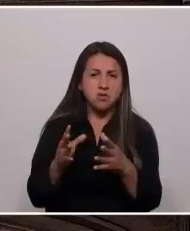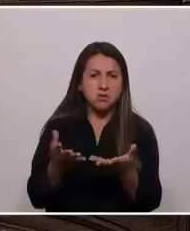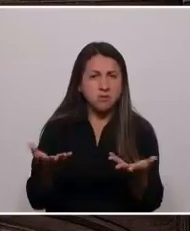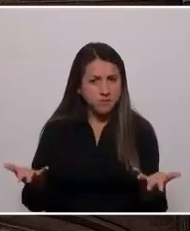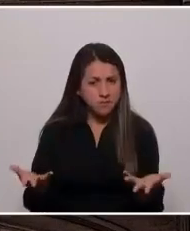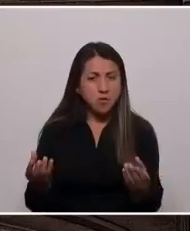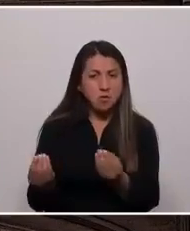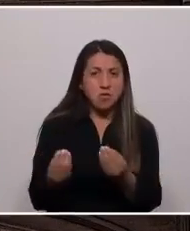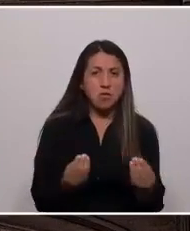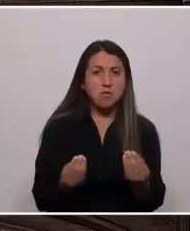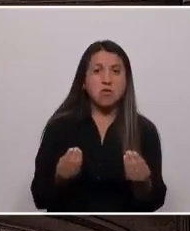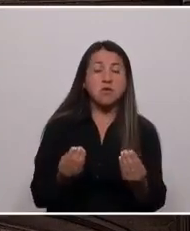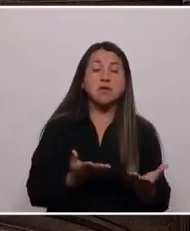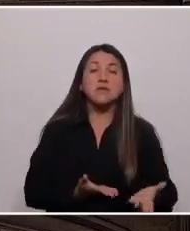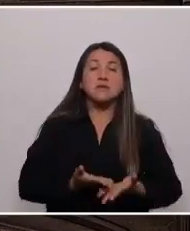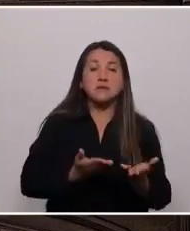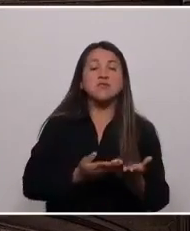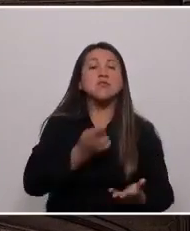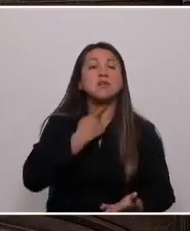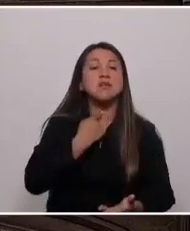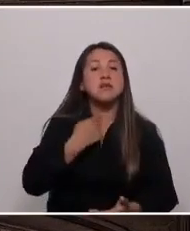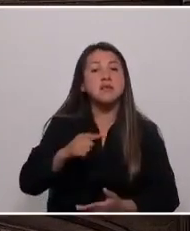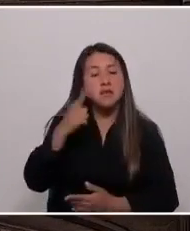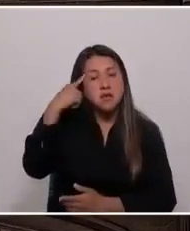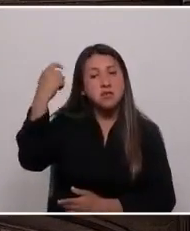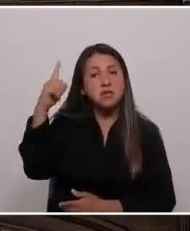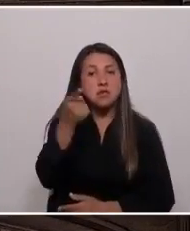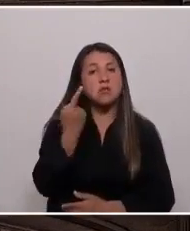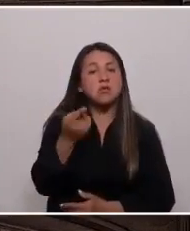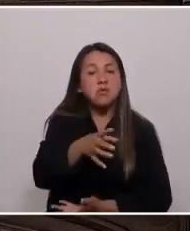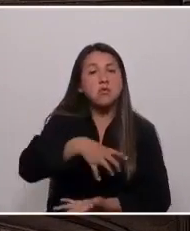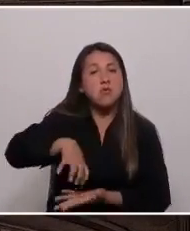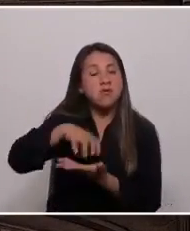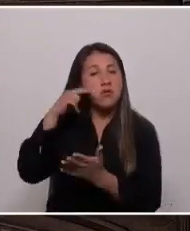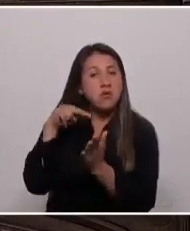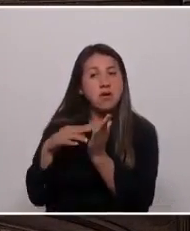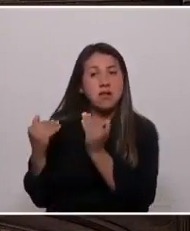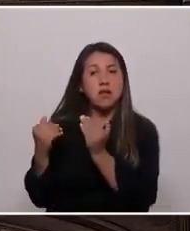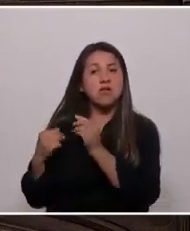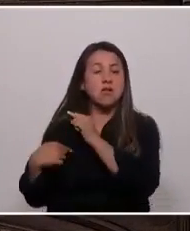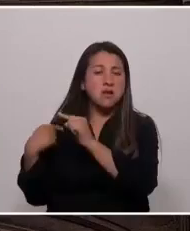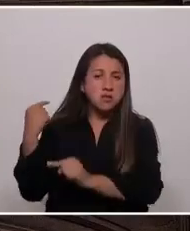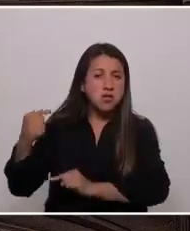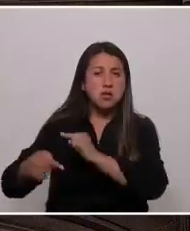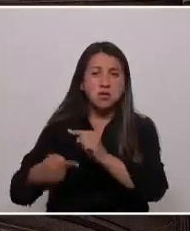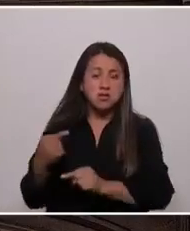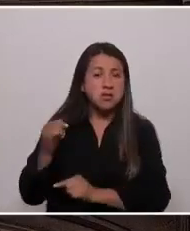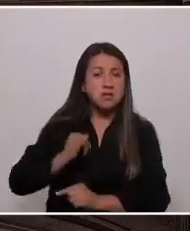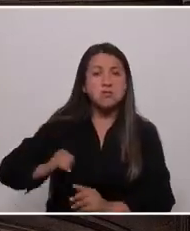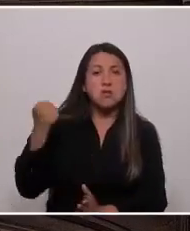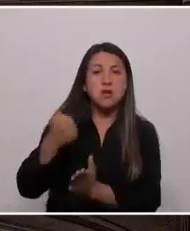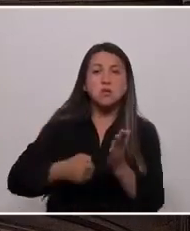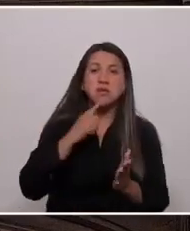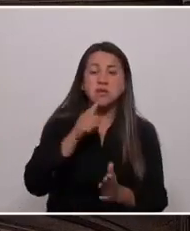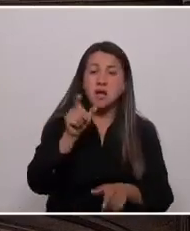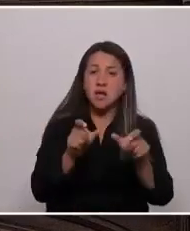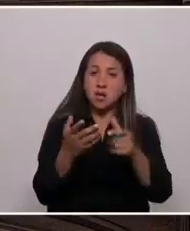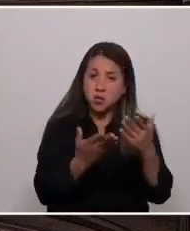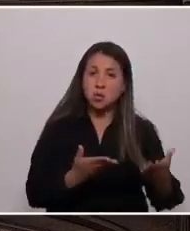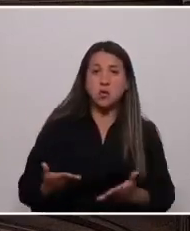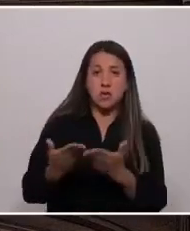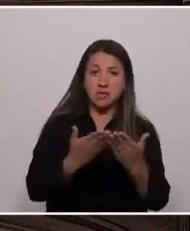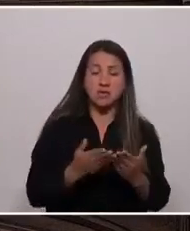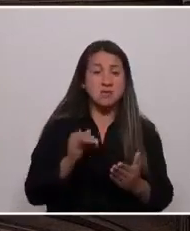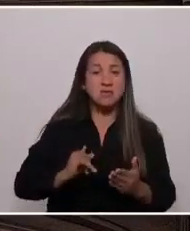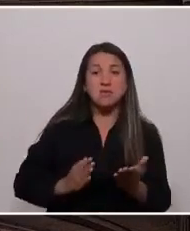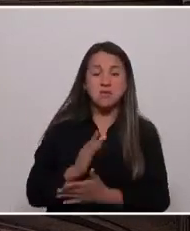y al servicio de los intereses y los sueños de nuestro pueblo tan anhelado por las históricas luchas estudiantiles es hora de hablar de las y los trabajadores